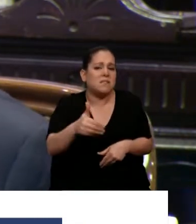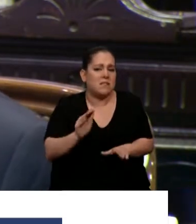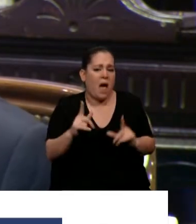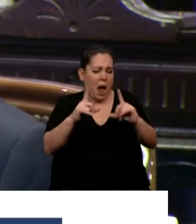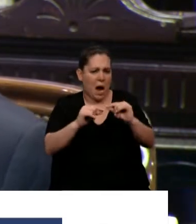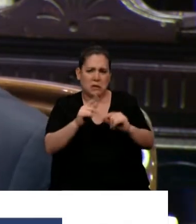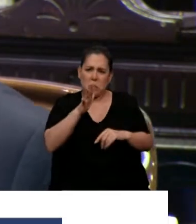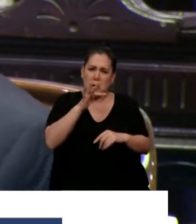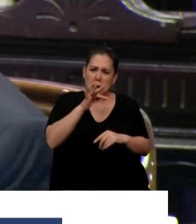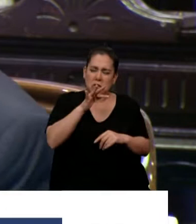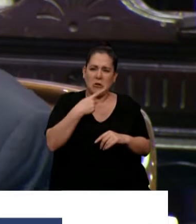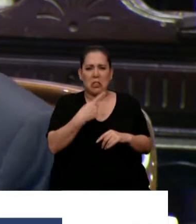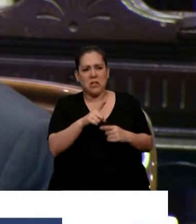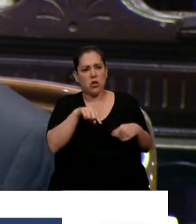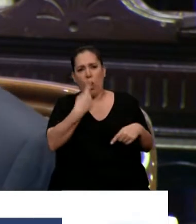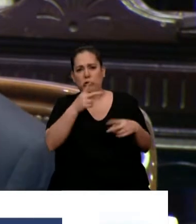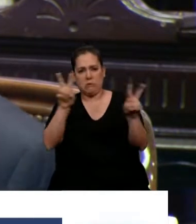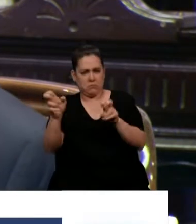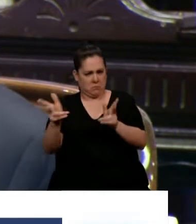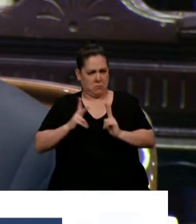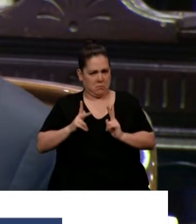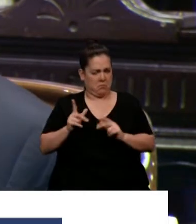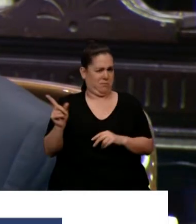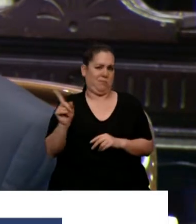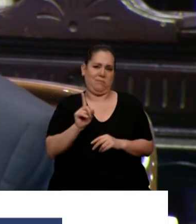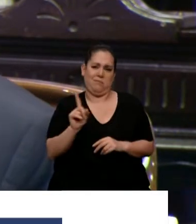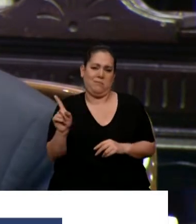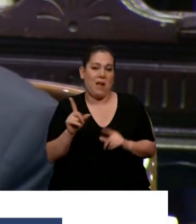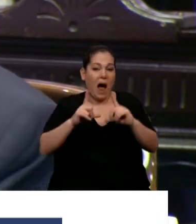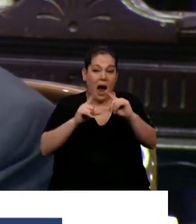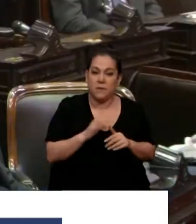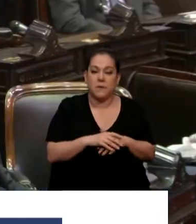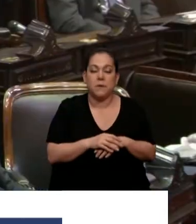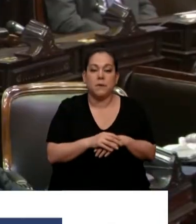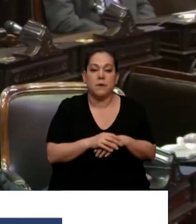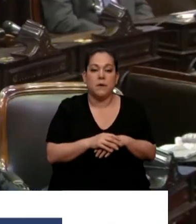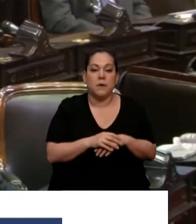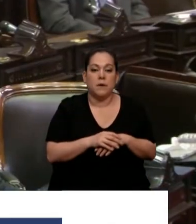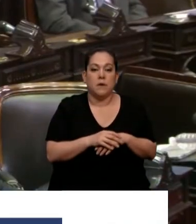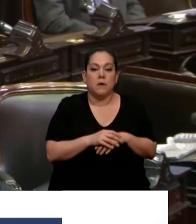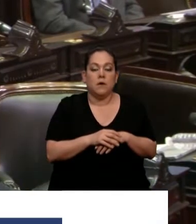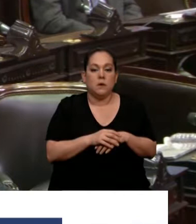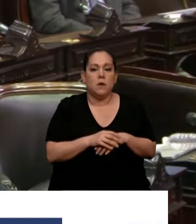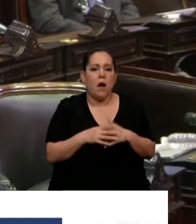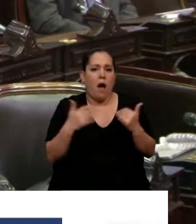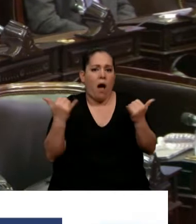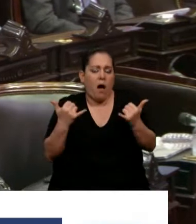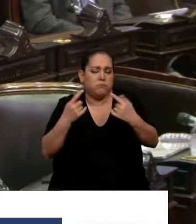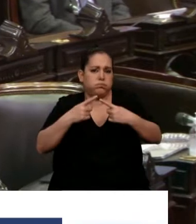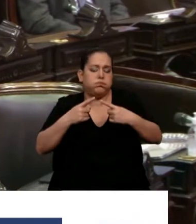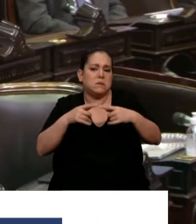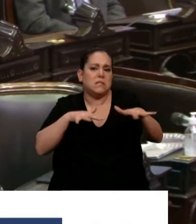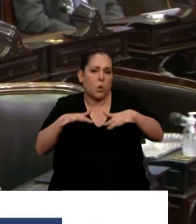14 admite otra cosa, porque hay acuerdo pleno de que el artículo 14, por razones de fuerza